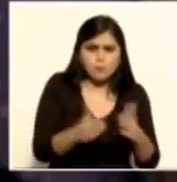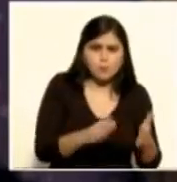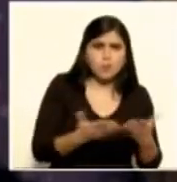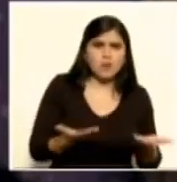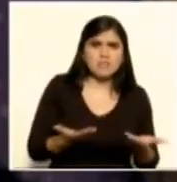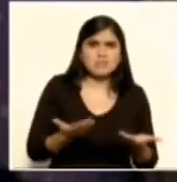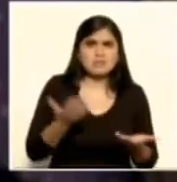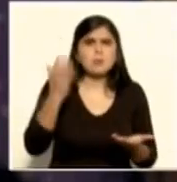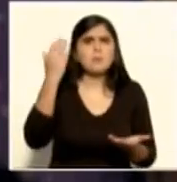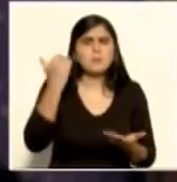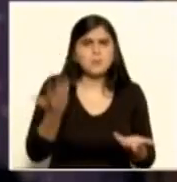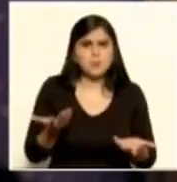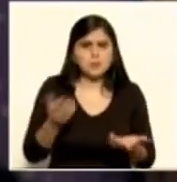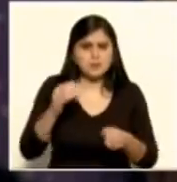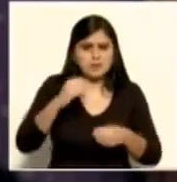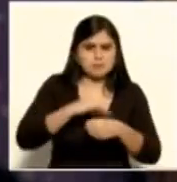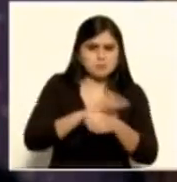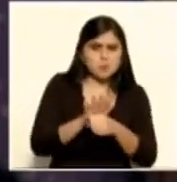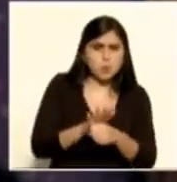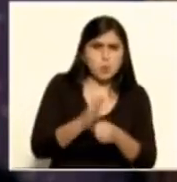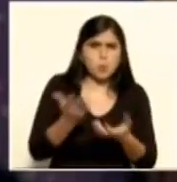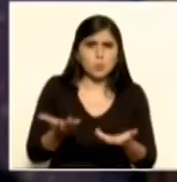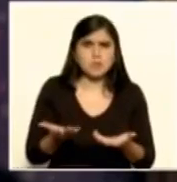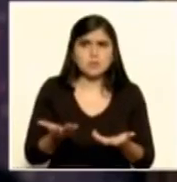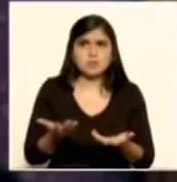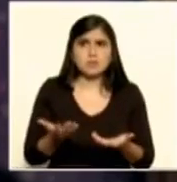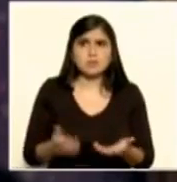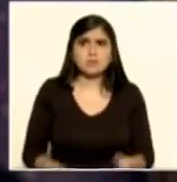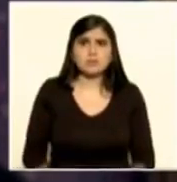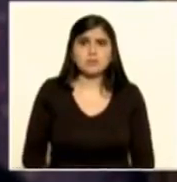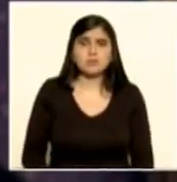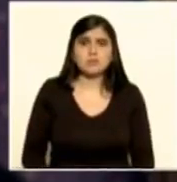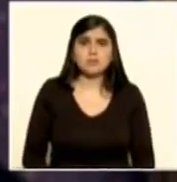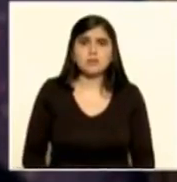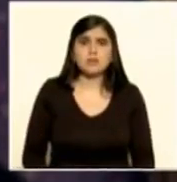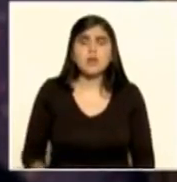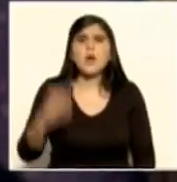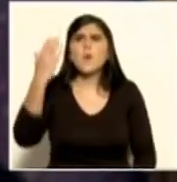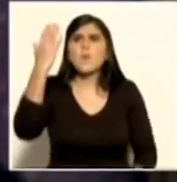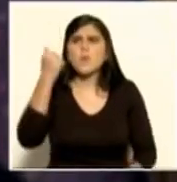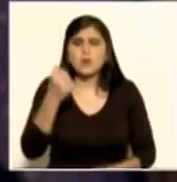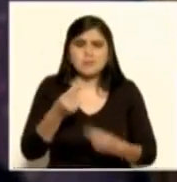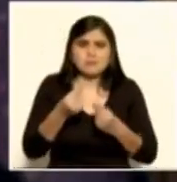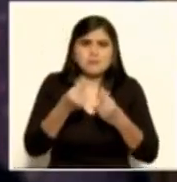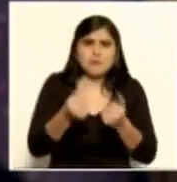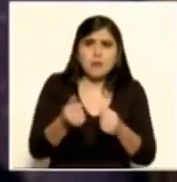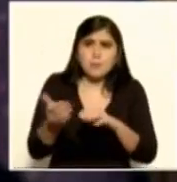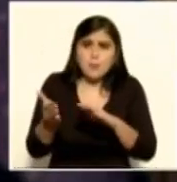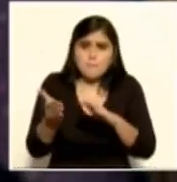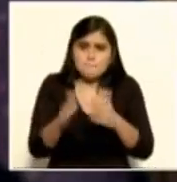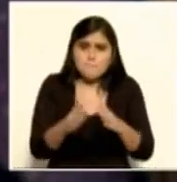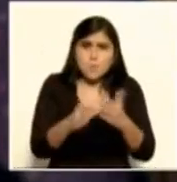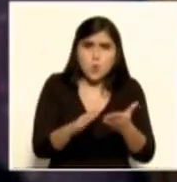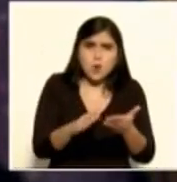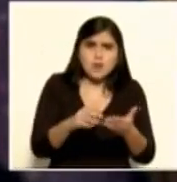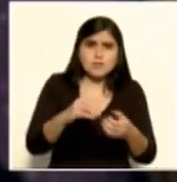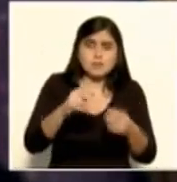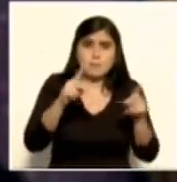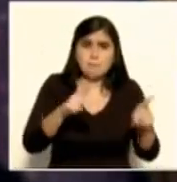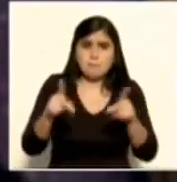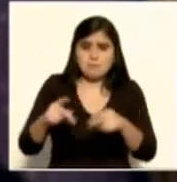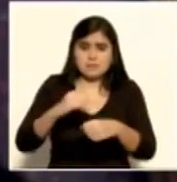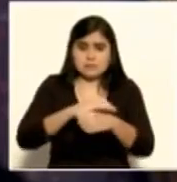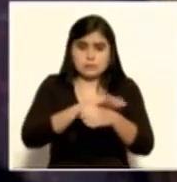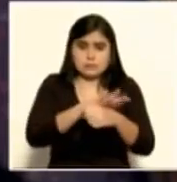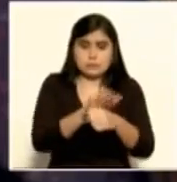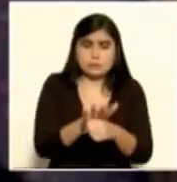Daniel, de víctimas del COVID? ¿A qué atribuye la rapidez con que se ha producido la muerte de las más